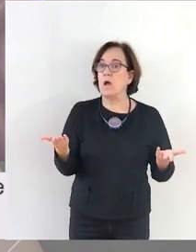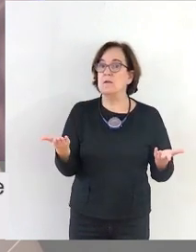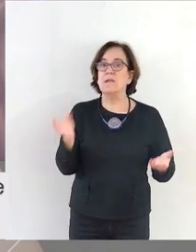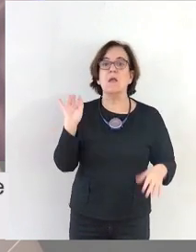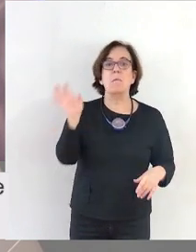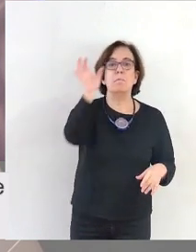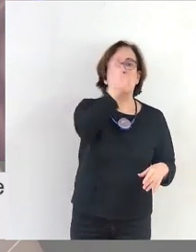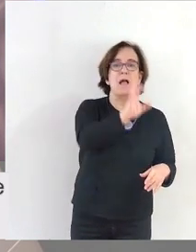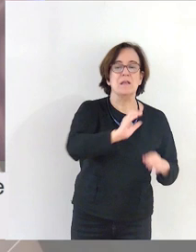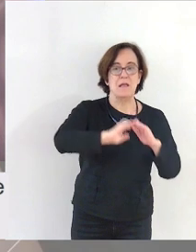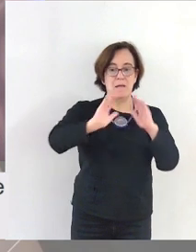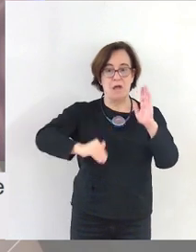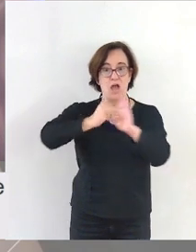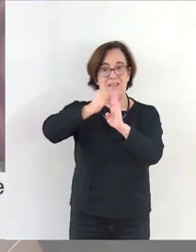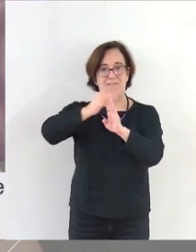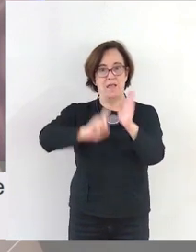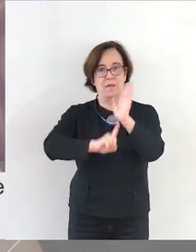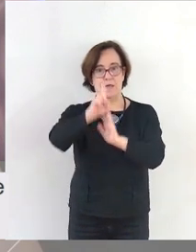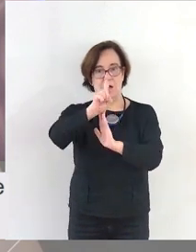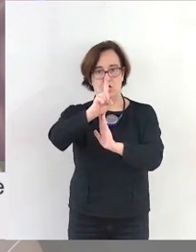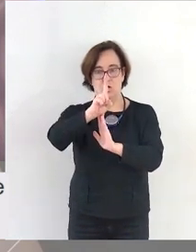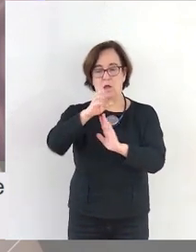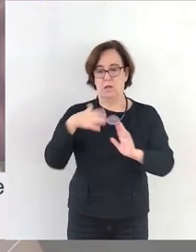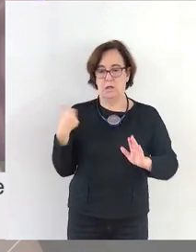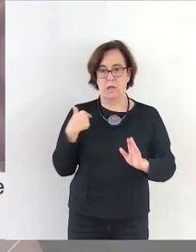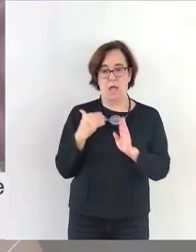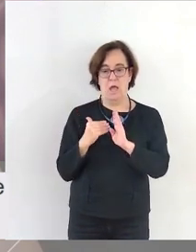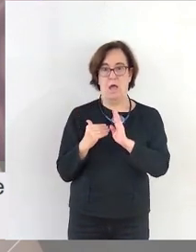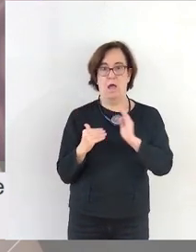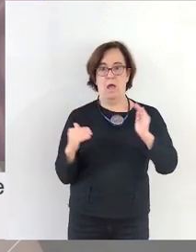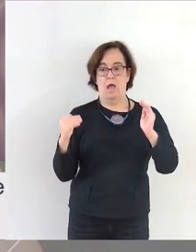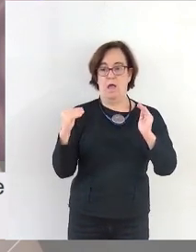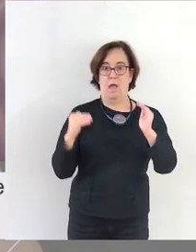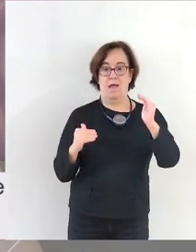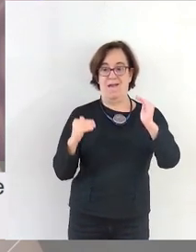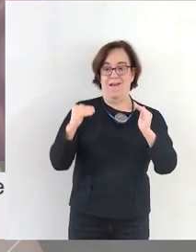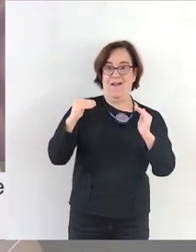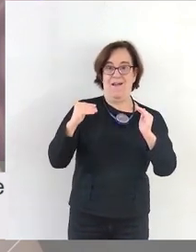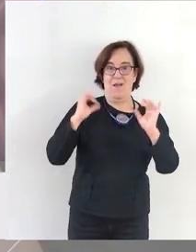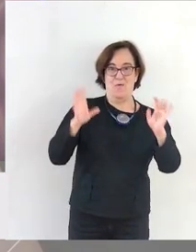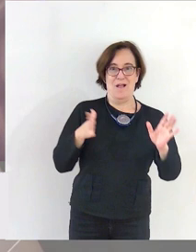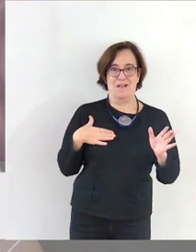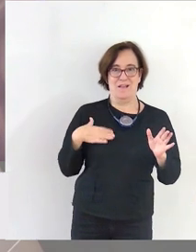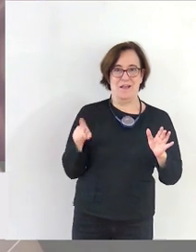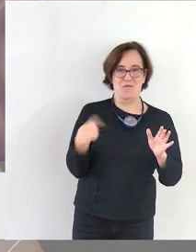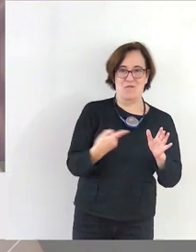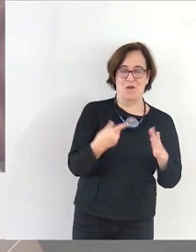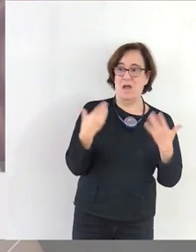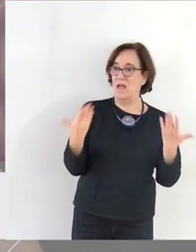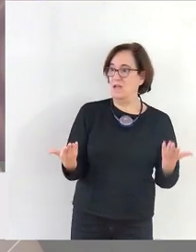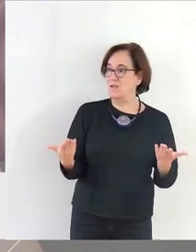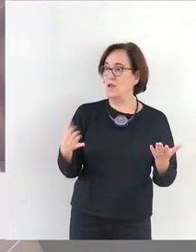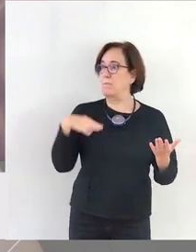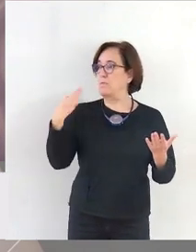países con menor nivel de desarrollo quieren llegar a un nivel de desarrollo parecido al nuestro Pues que entonces hay la